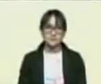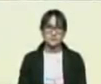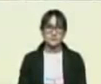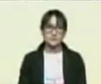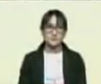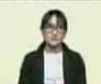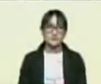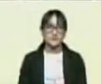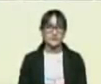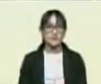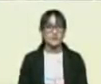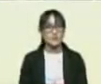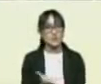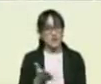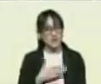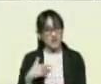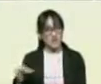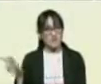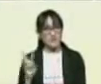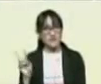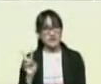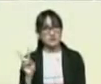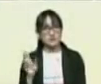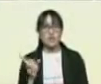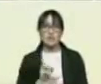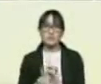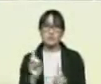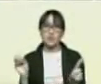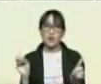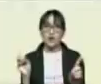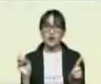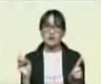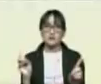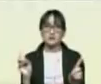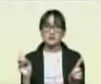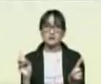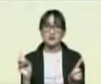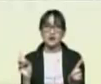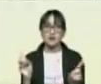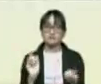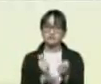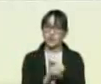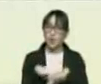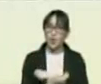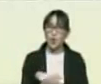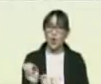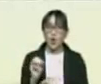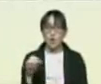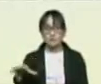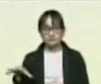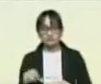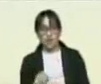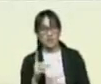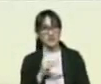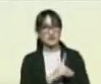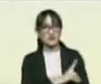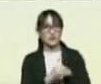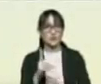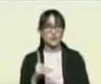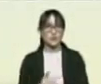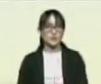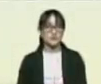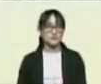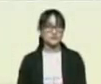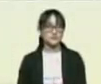¿Ustedes quieren que en Venezuela haya una democracia avanzada, moderna, o que se imponga una dictadura de la oligarquía